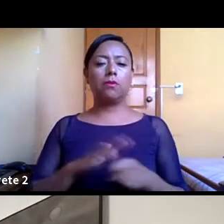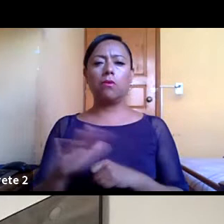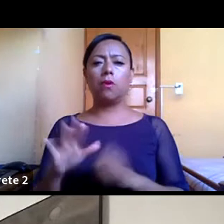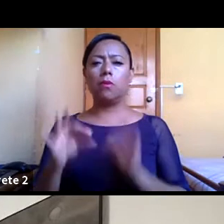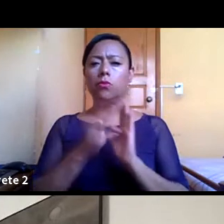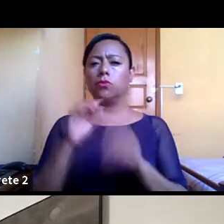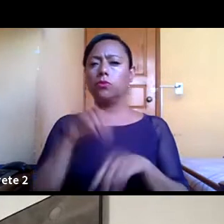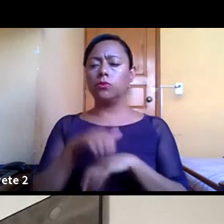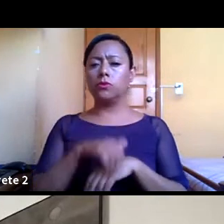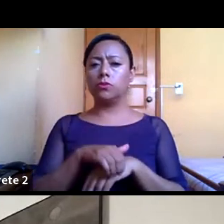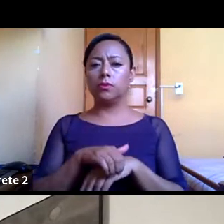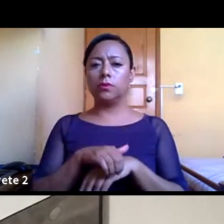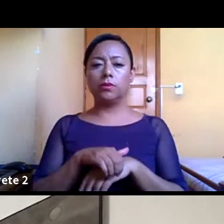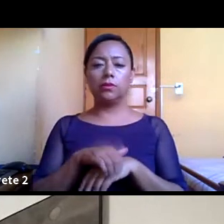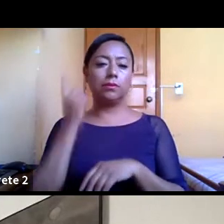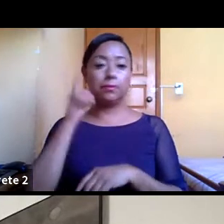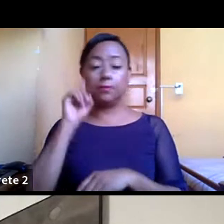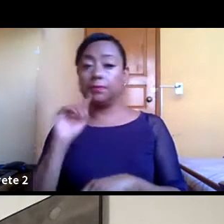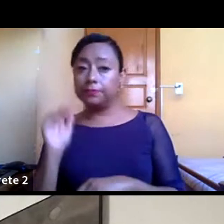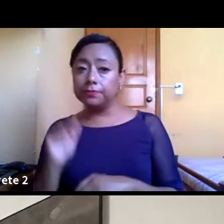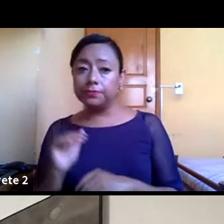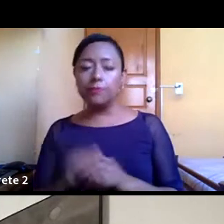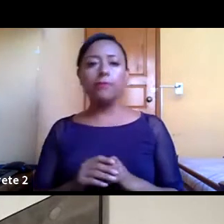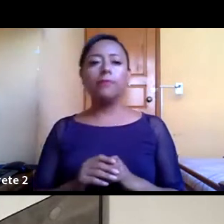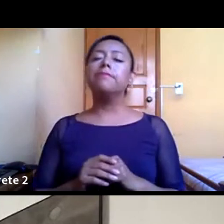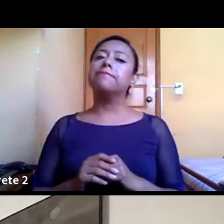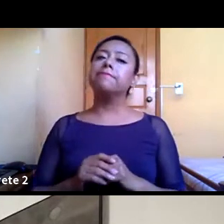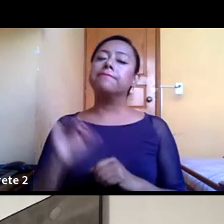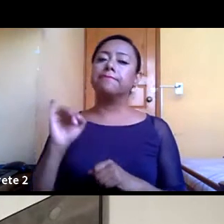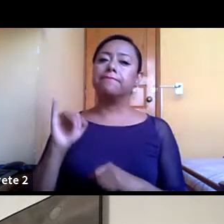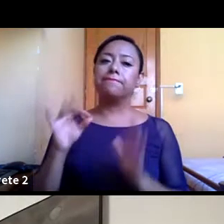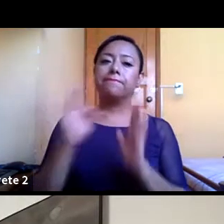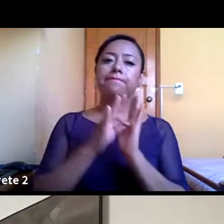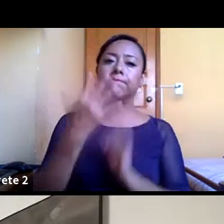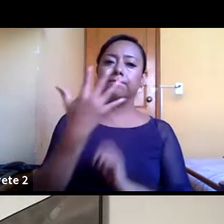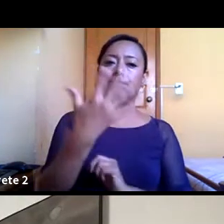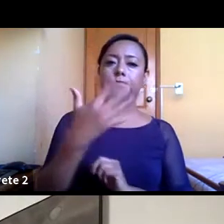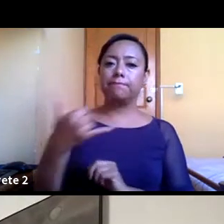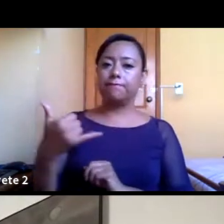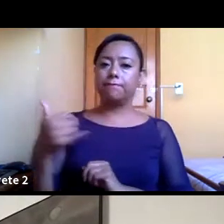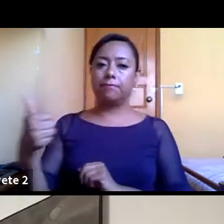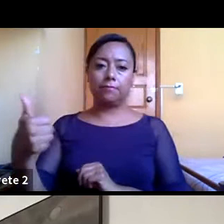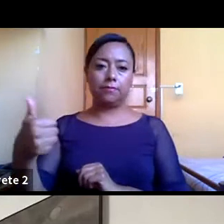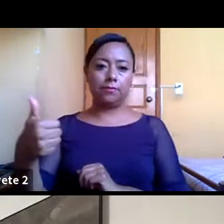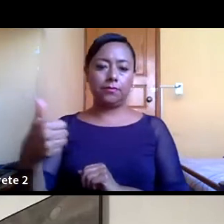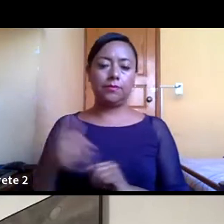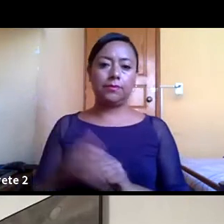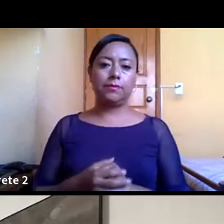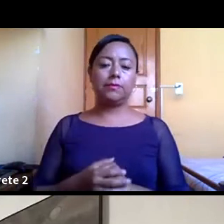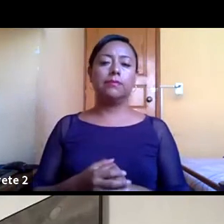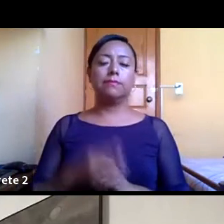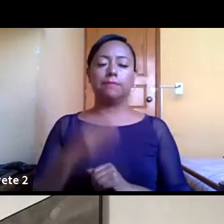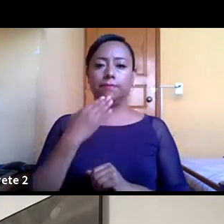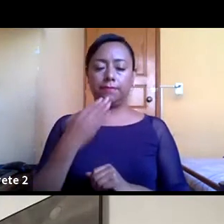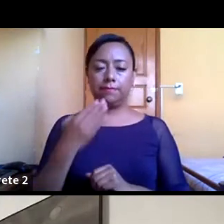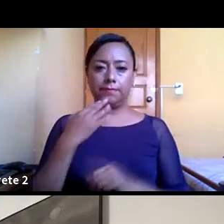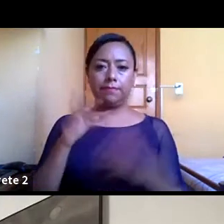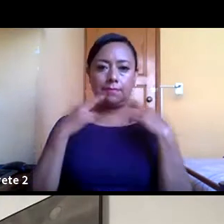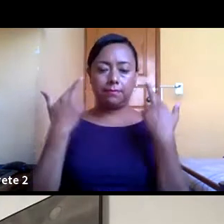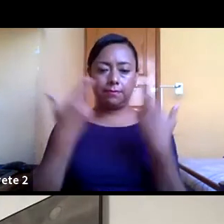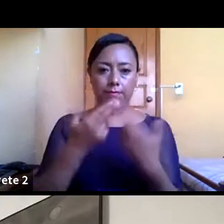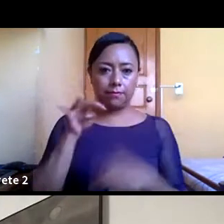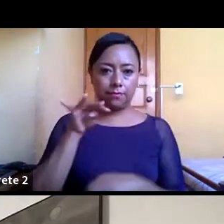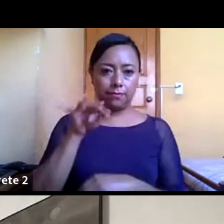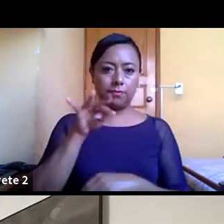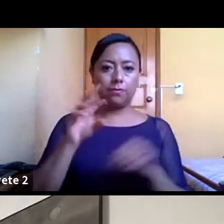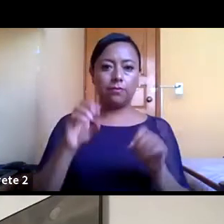presidenta. Sí, estaríamos el 5 y el 6. Ok, de la 19ª sesión ordinaria, así